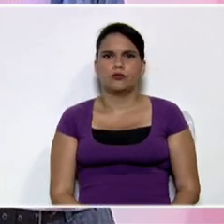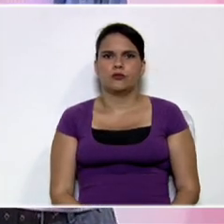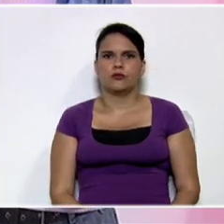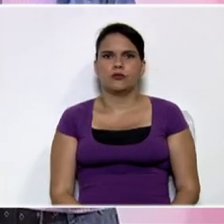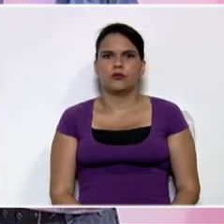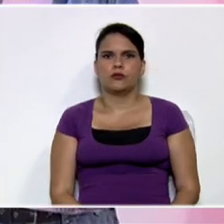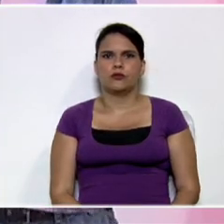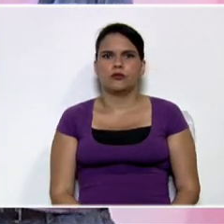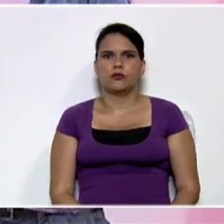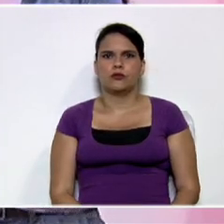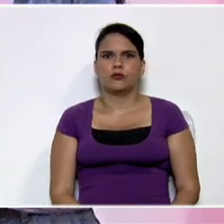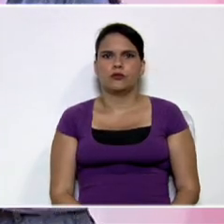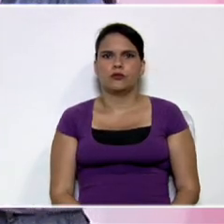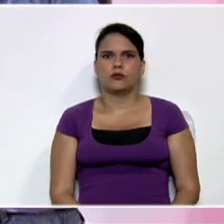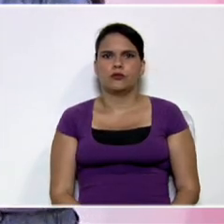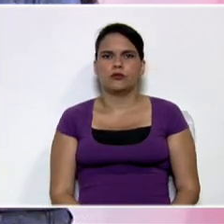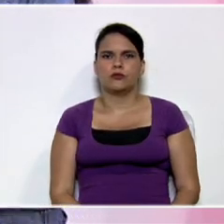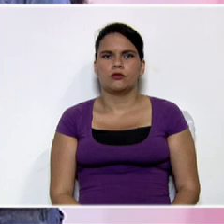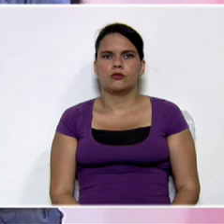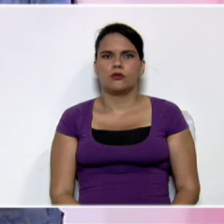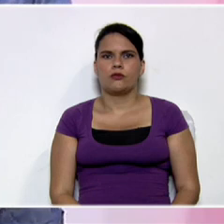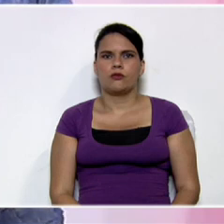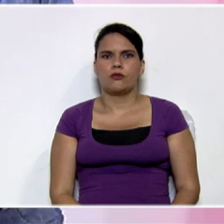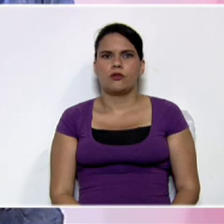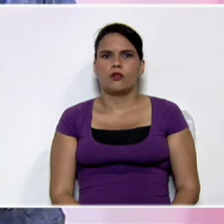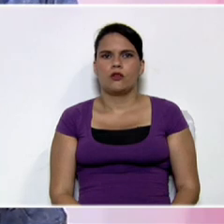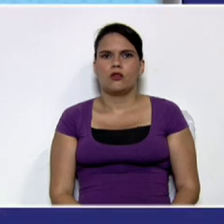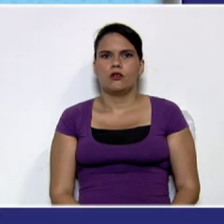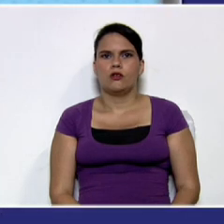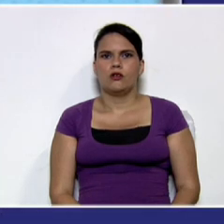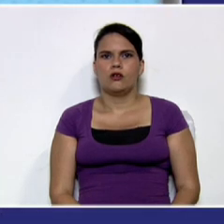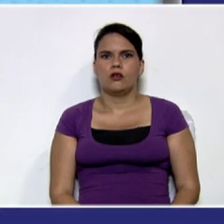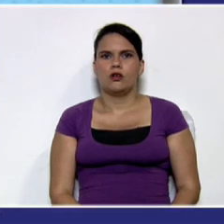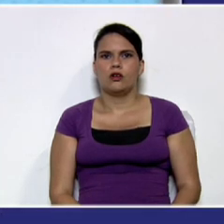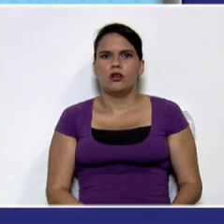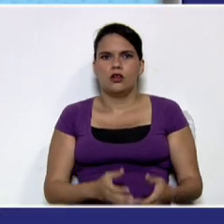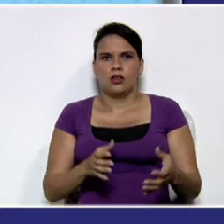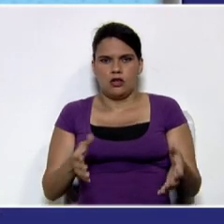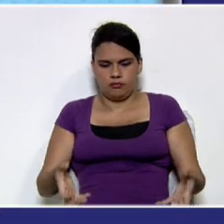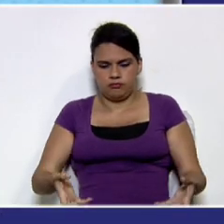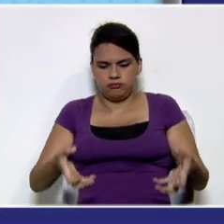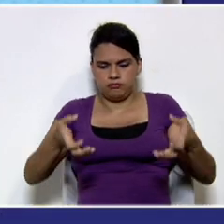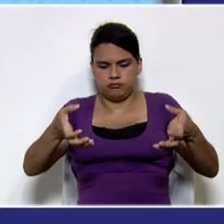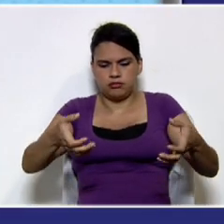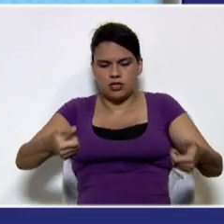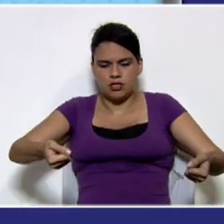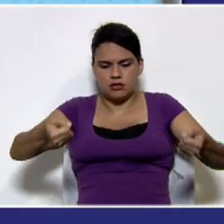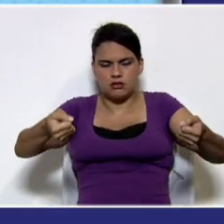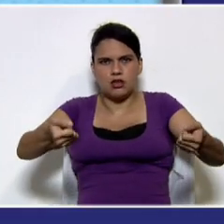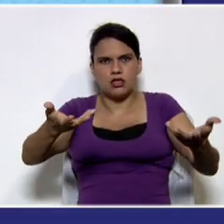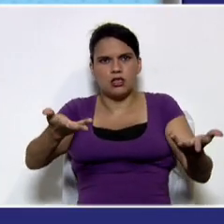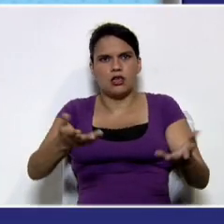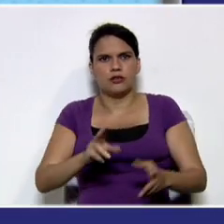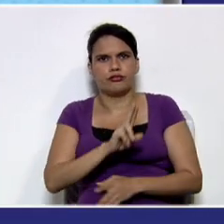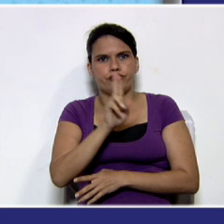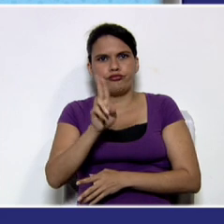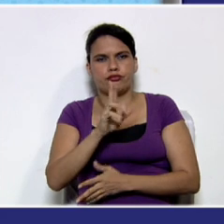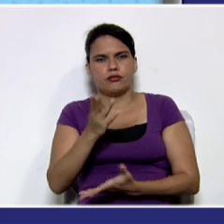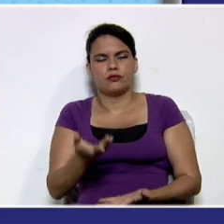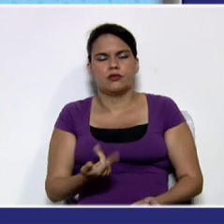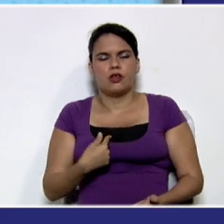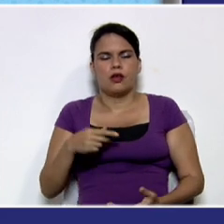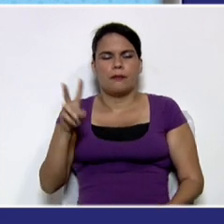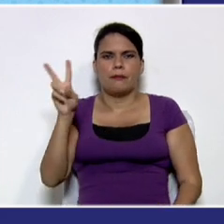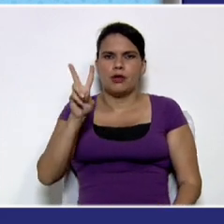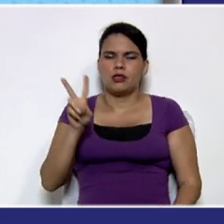Allí vamos a trabajar como referente teórico la artesanía decorativa y utilitaria. ¿Qué sucede? En el caso